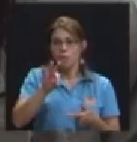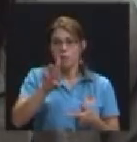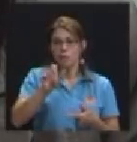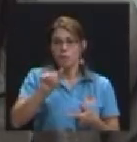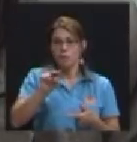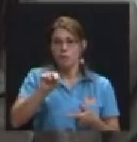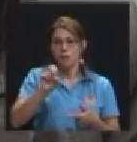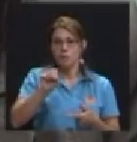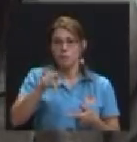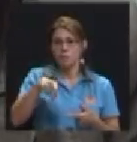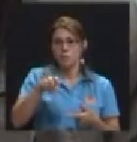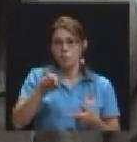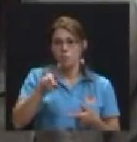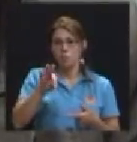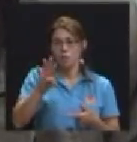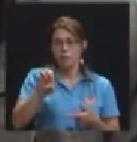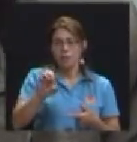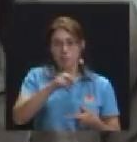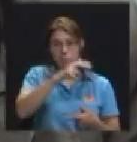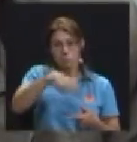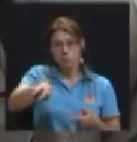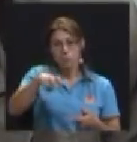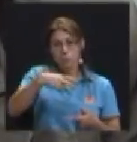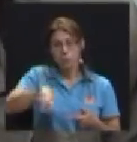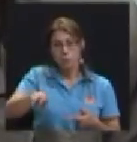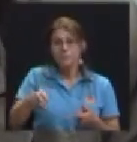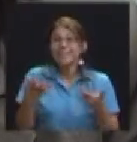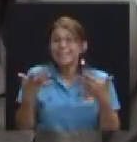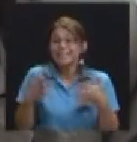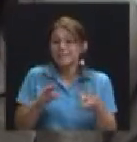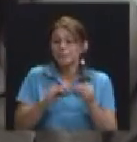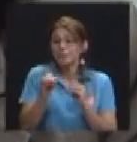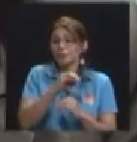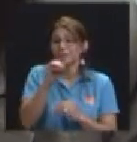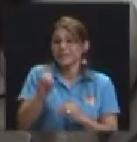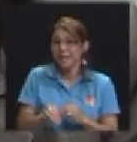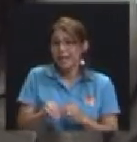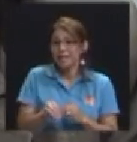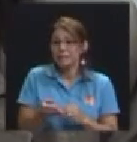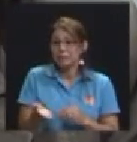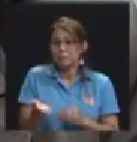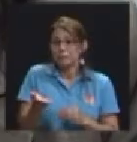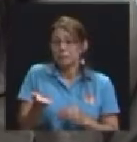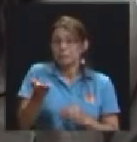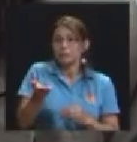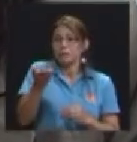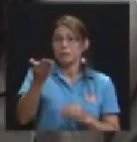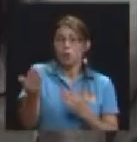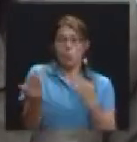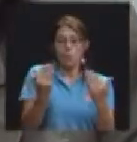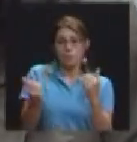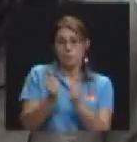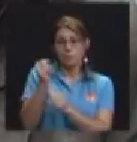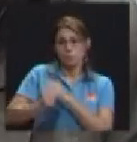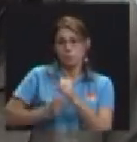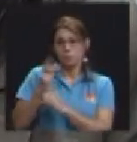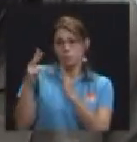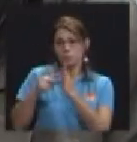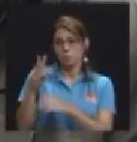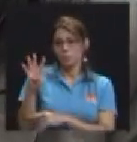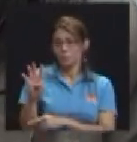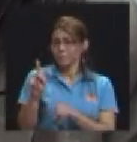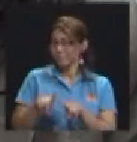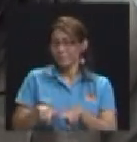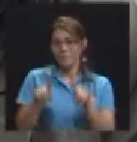está alcanzando incluso un porcentaje, un peso mayor que el que tenía en el 2004. Y bueno, ahí en el